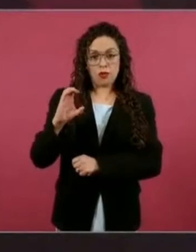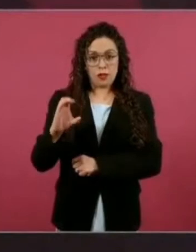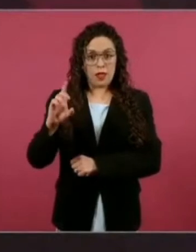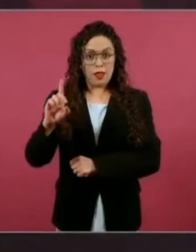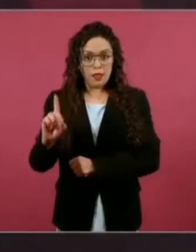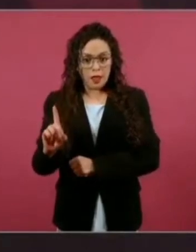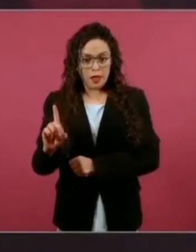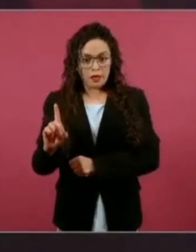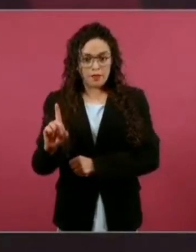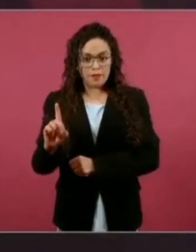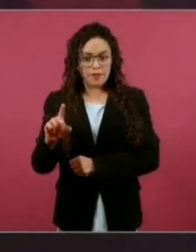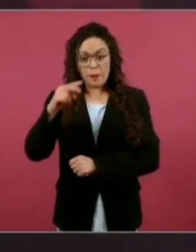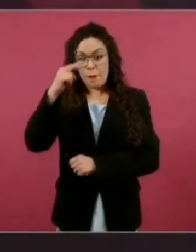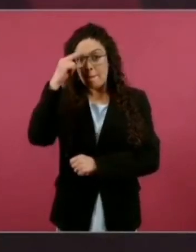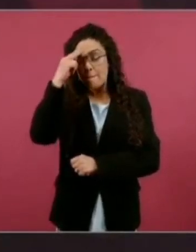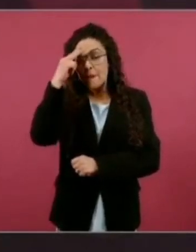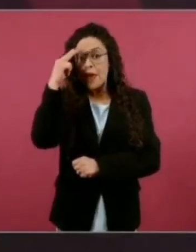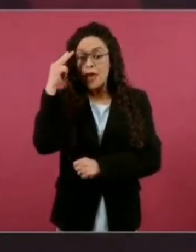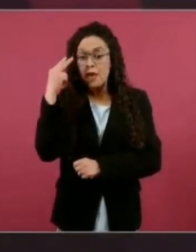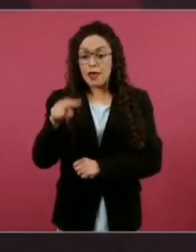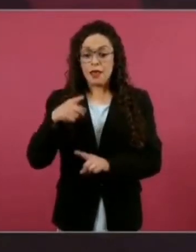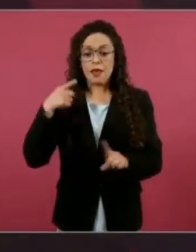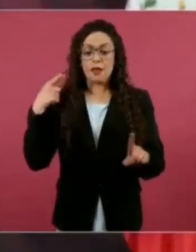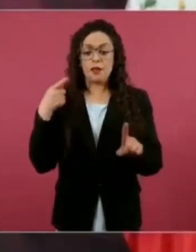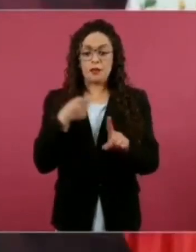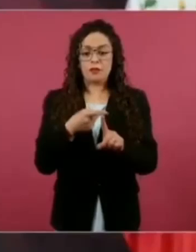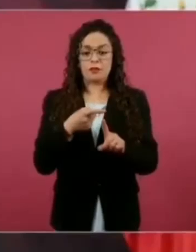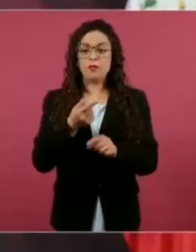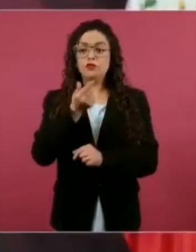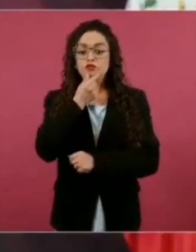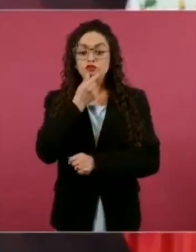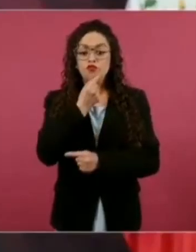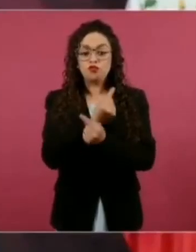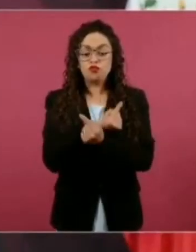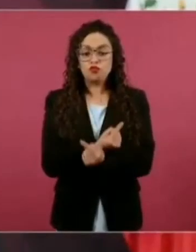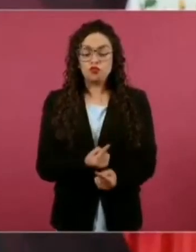México sea el país en donde los niños